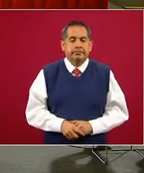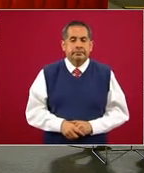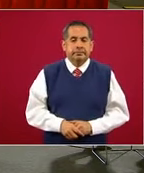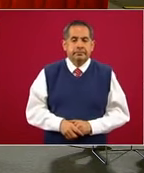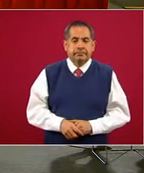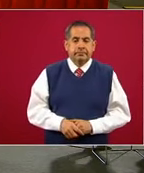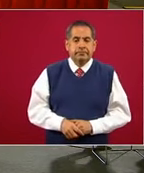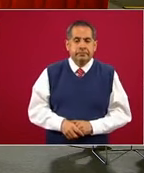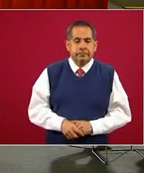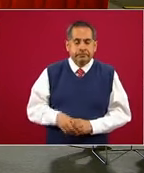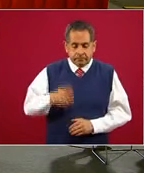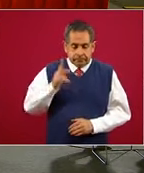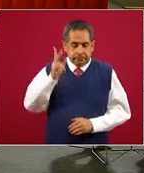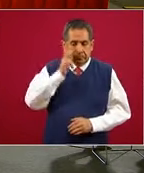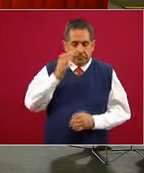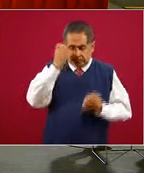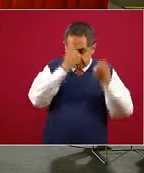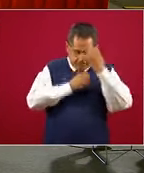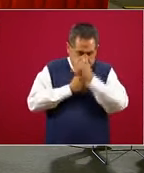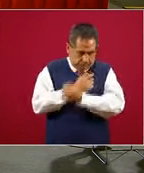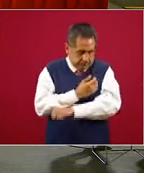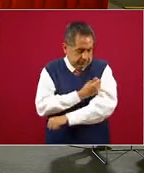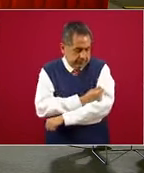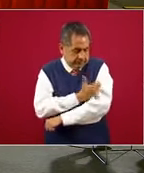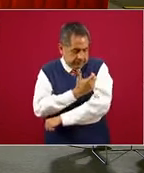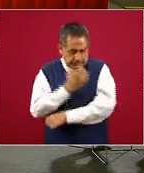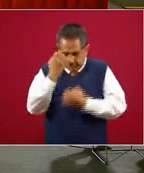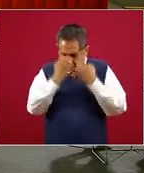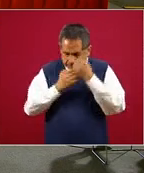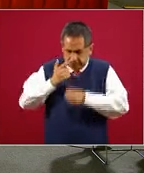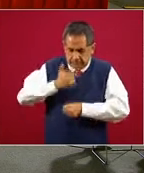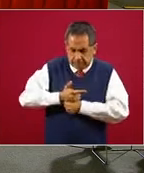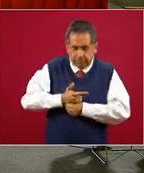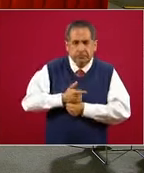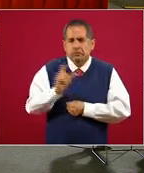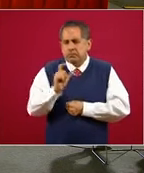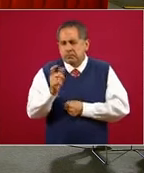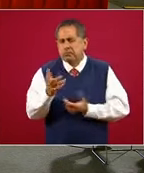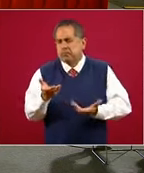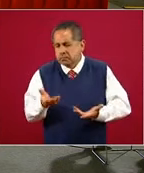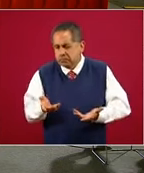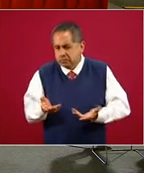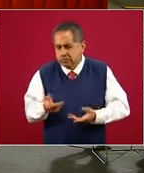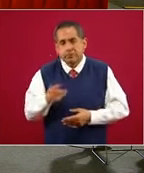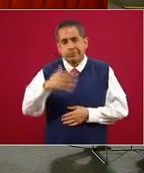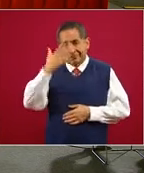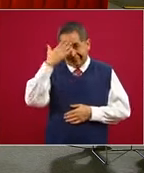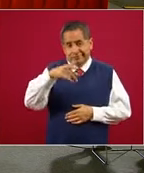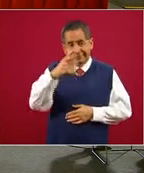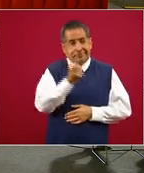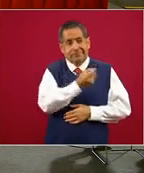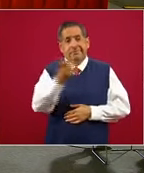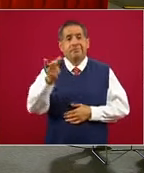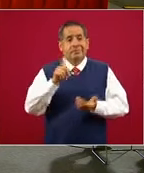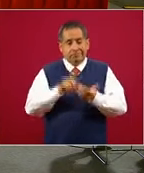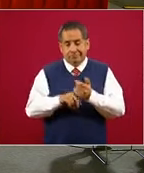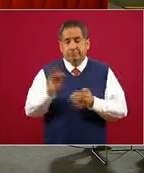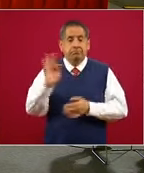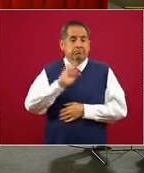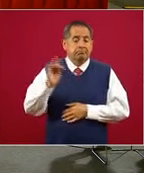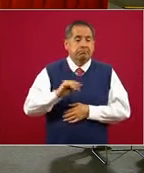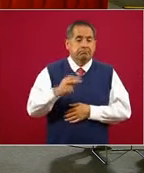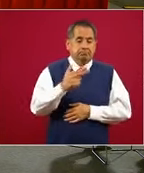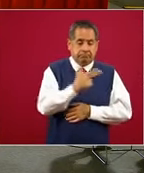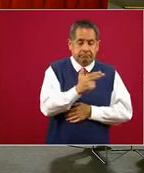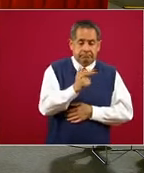¿Cuándo hay que hacernos una prueba? Tenemos poblaciones que tienen un mayor incremento de tener hepatitis